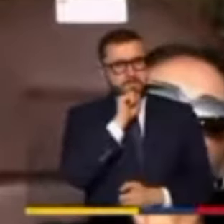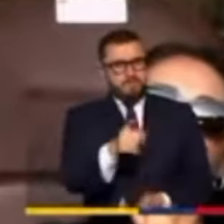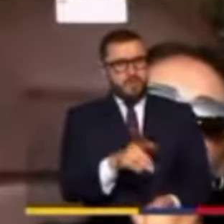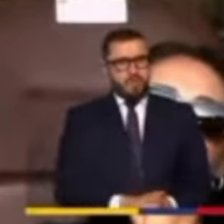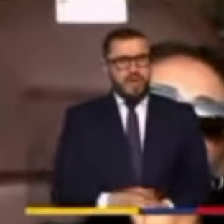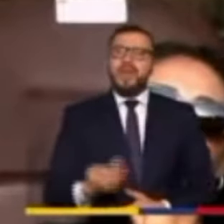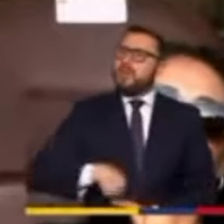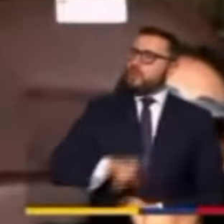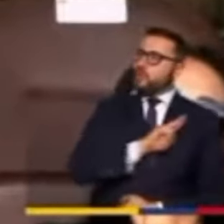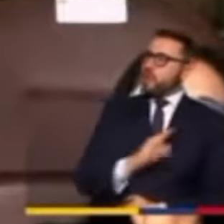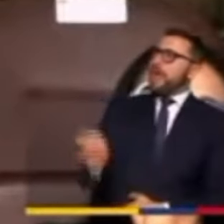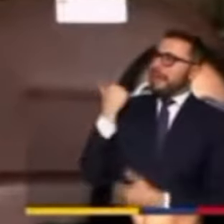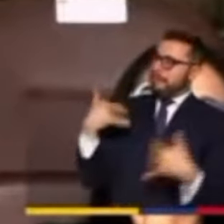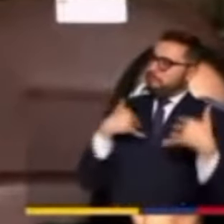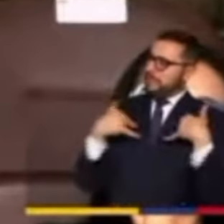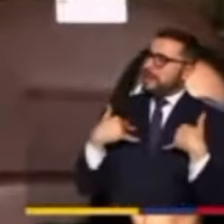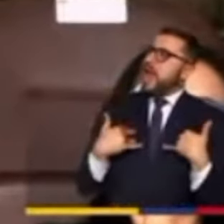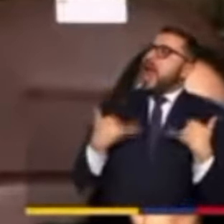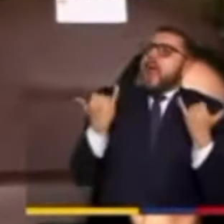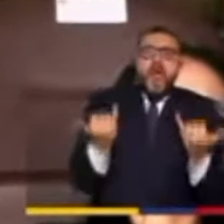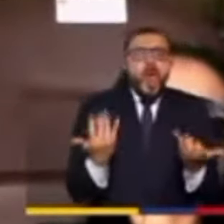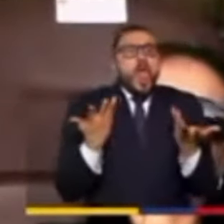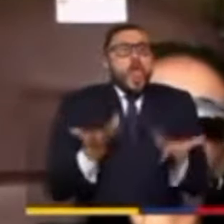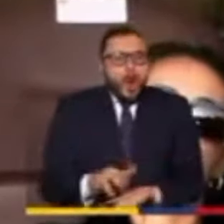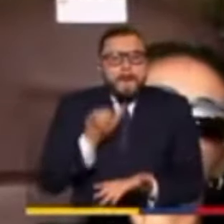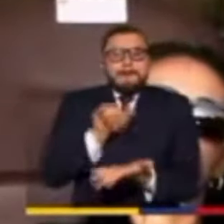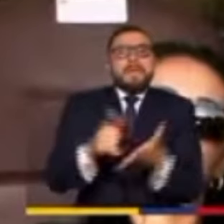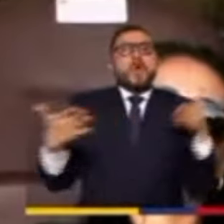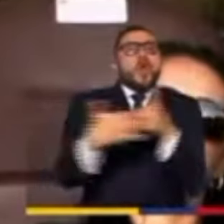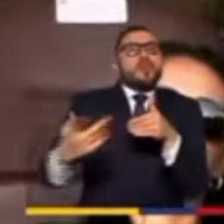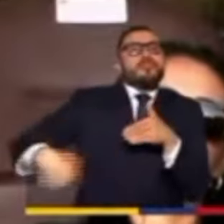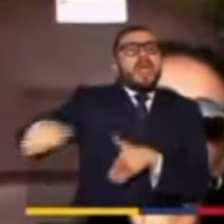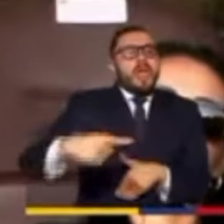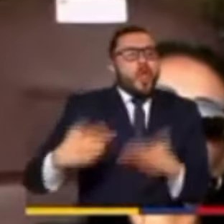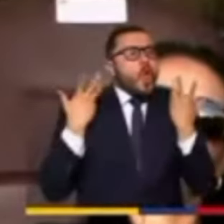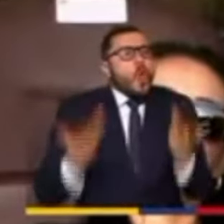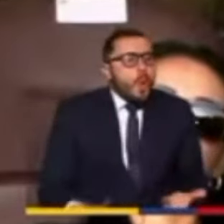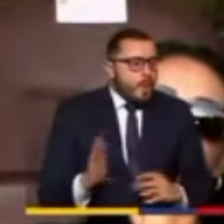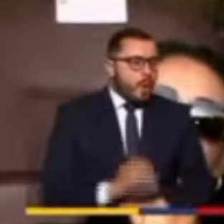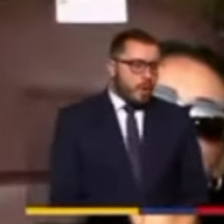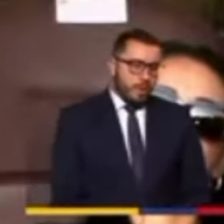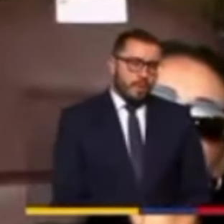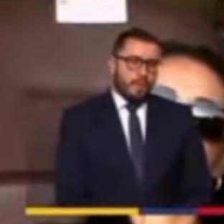pero si éramos nosotros las víctimas, ¿cómo podemos ahora realizar lo mismo contra ellos?